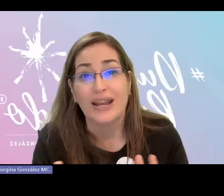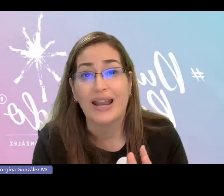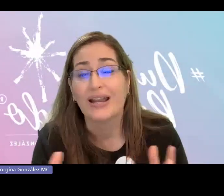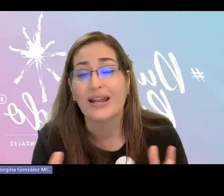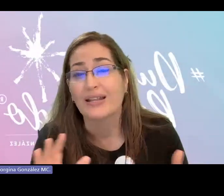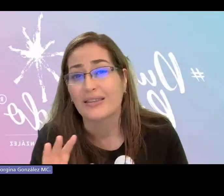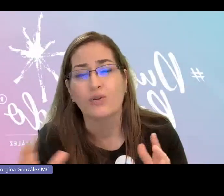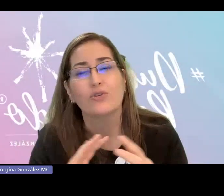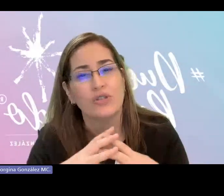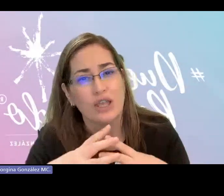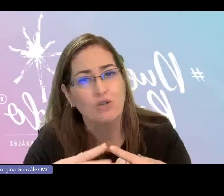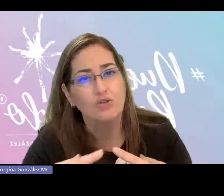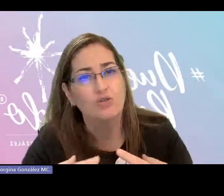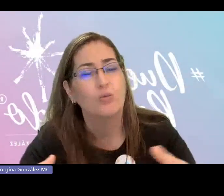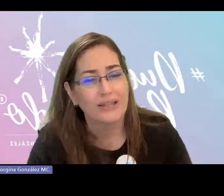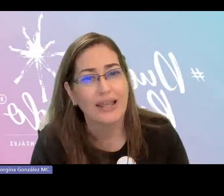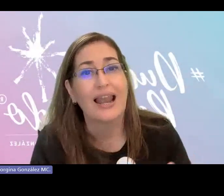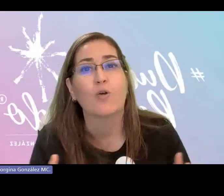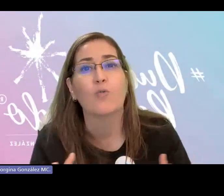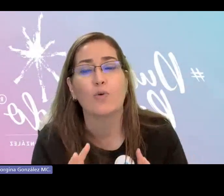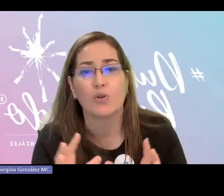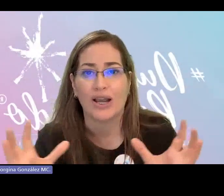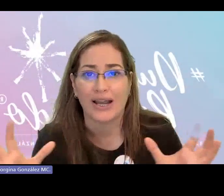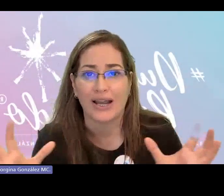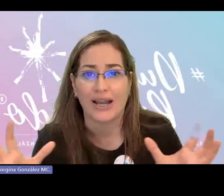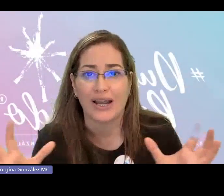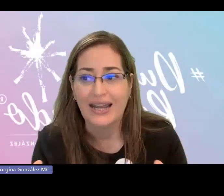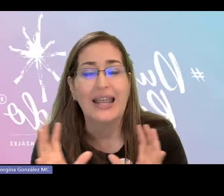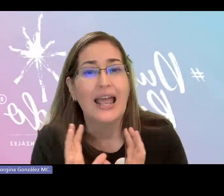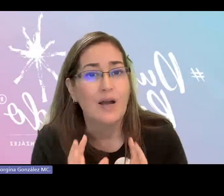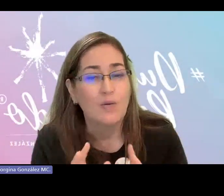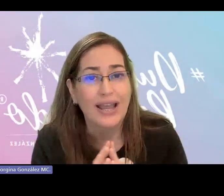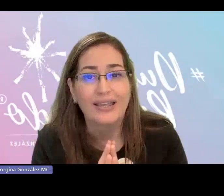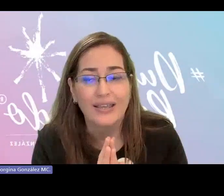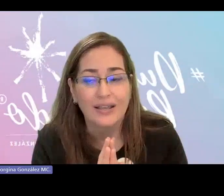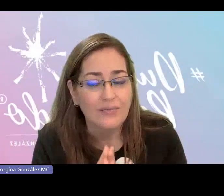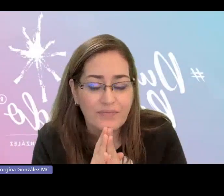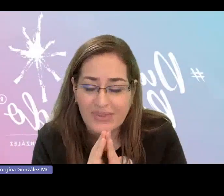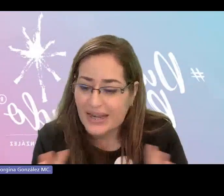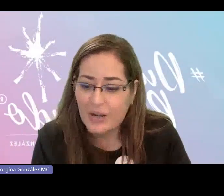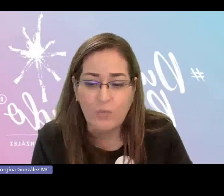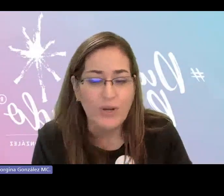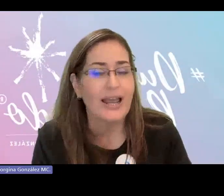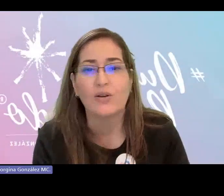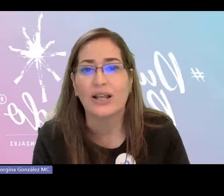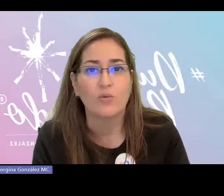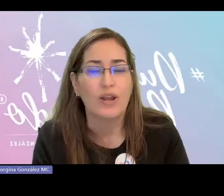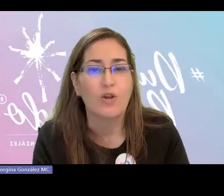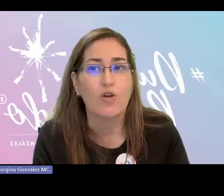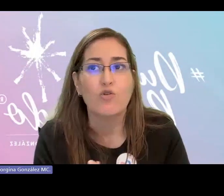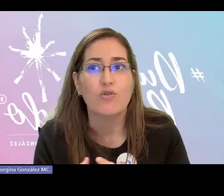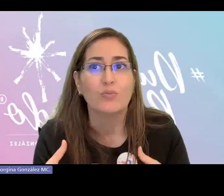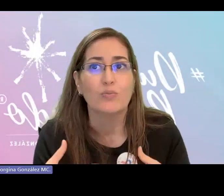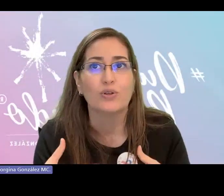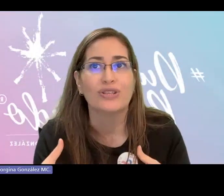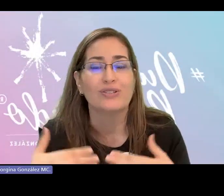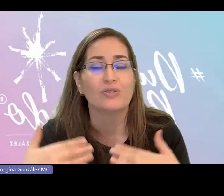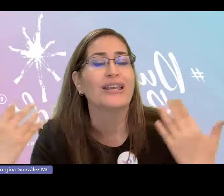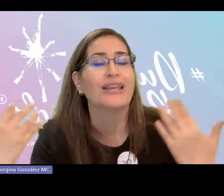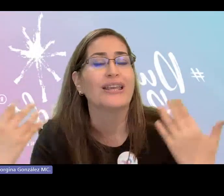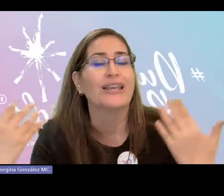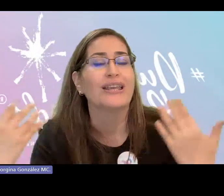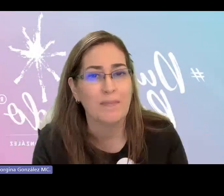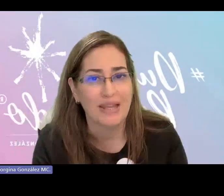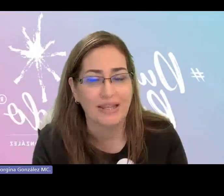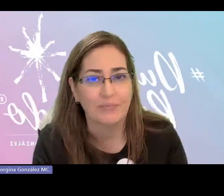nos manejan entre 1 y 2 años como parte del acomodo general, aunque hay que tener muy claro que el duelo no es un proceso